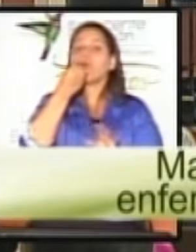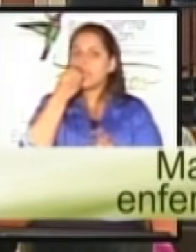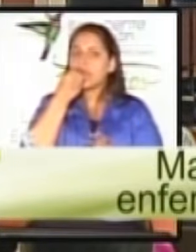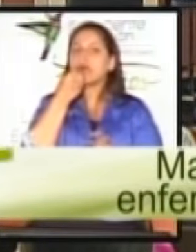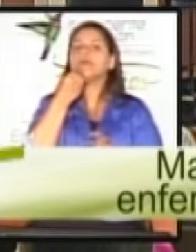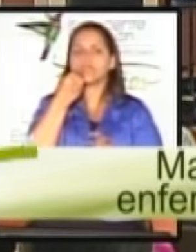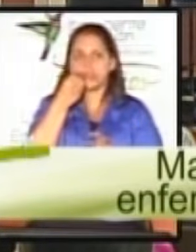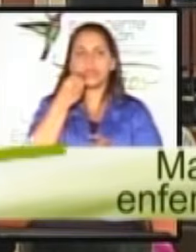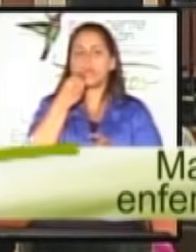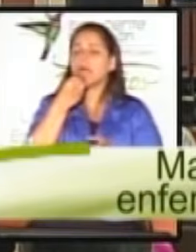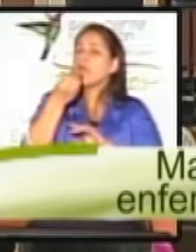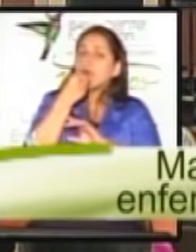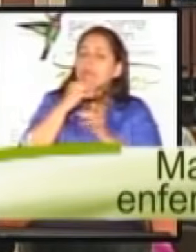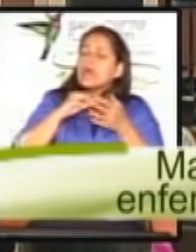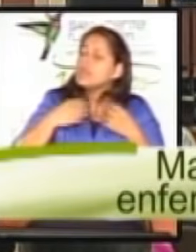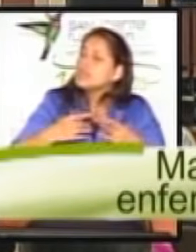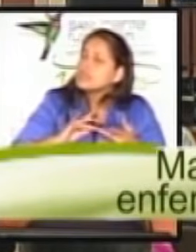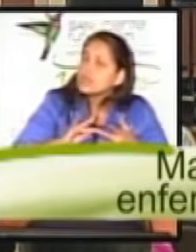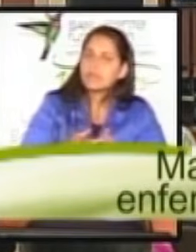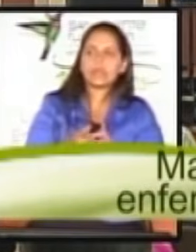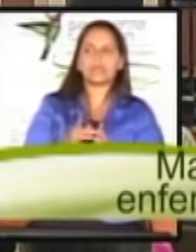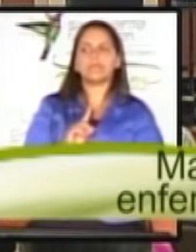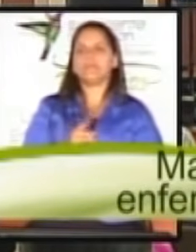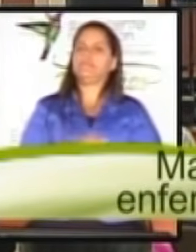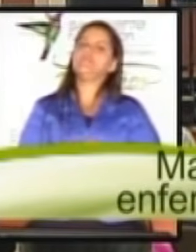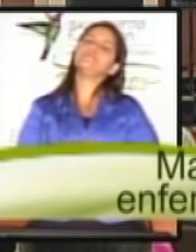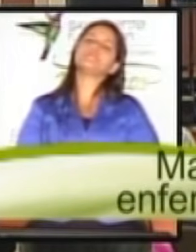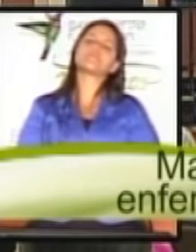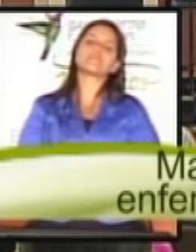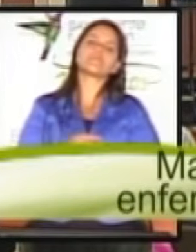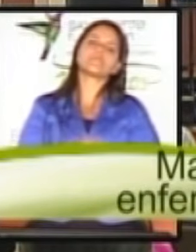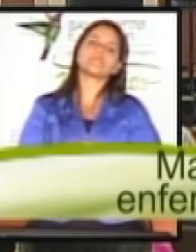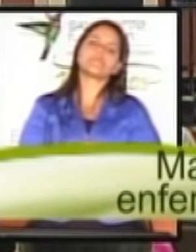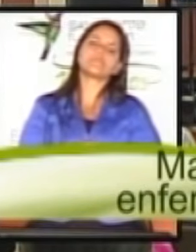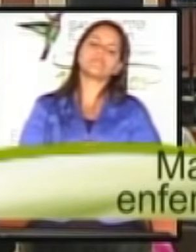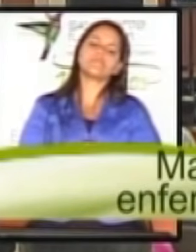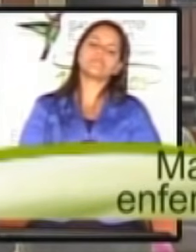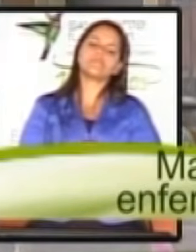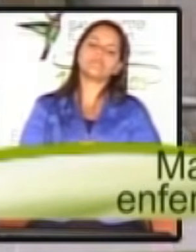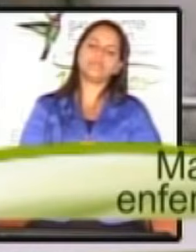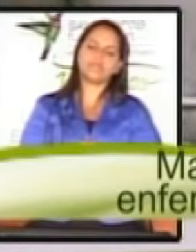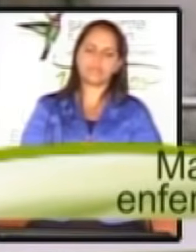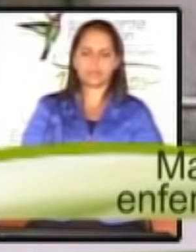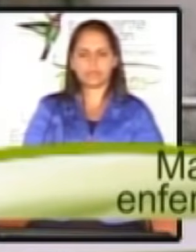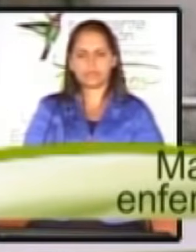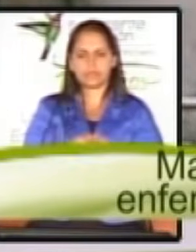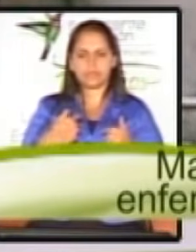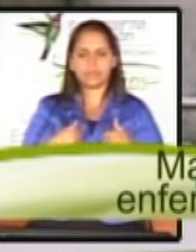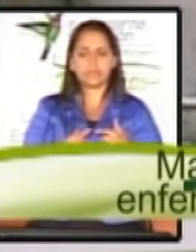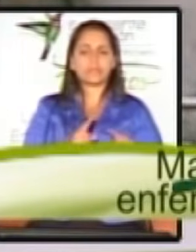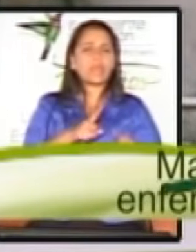Alimento, no tormento. Primero, cuando un paciente tiene una enfermedad avanzada, esto que vemos nosotros en